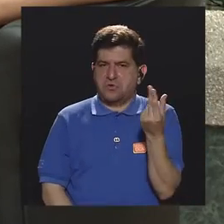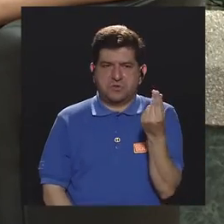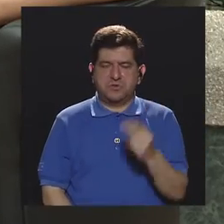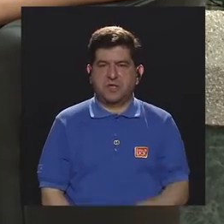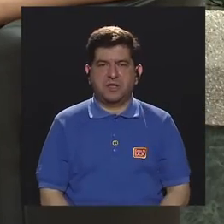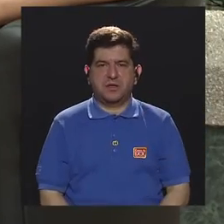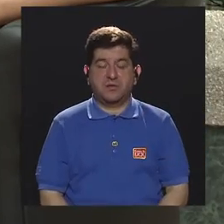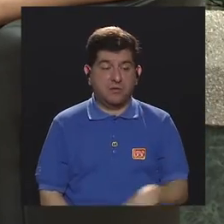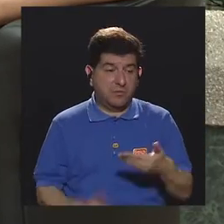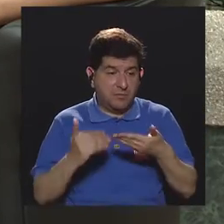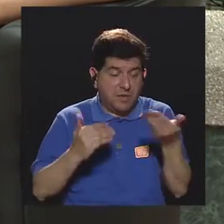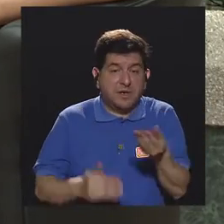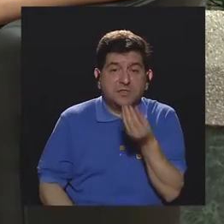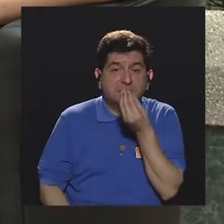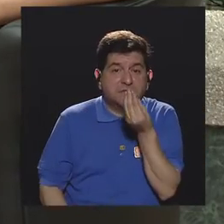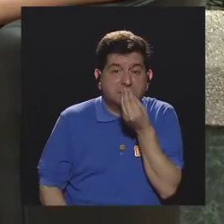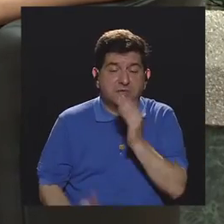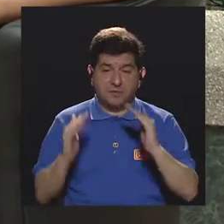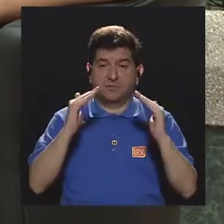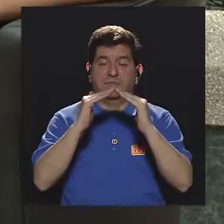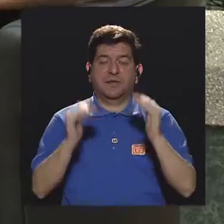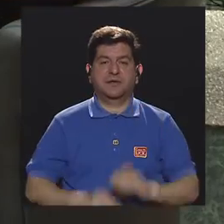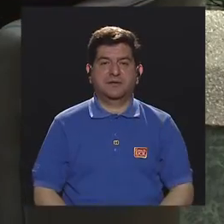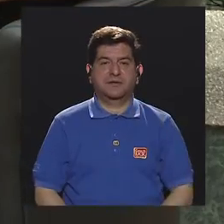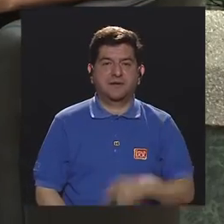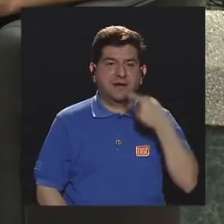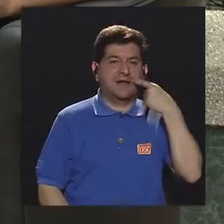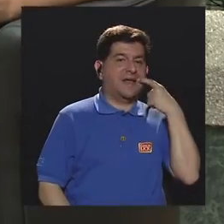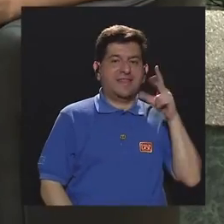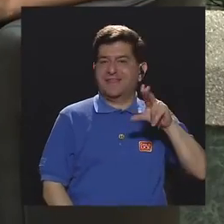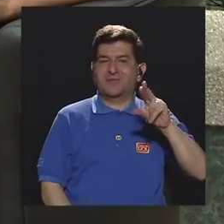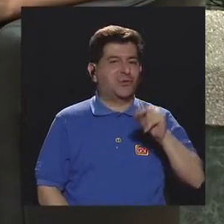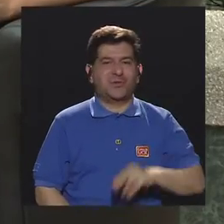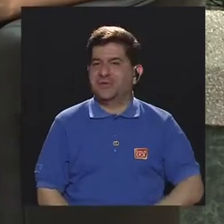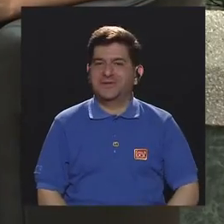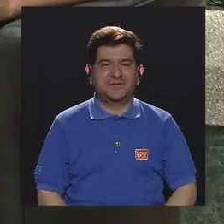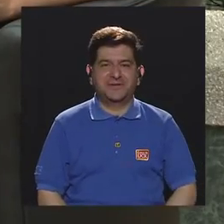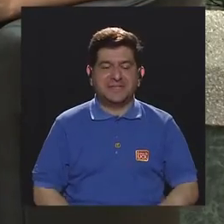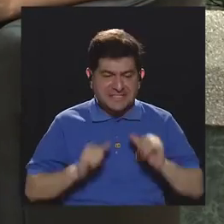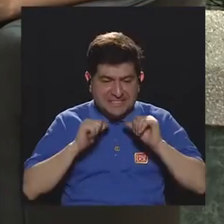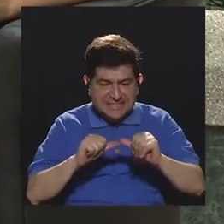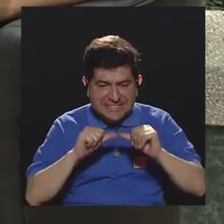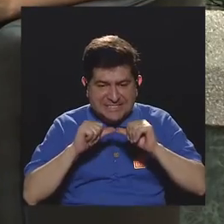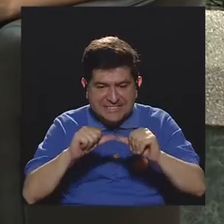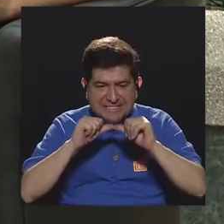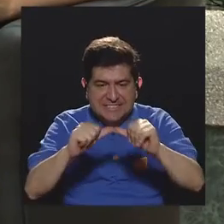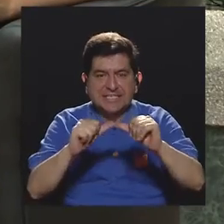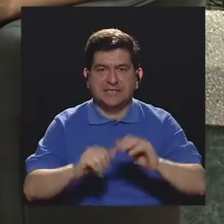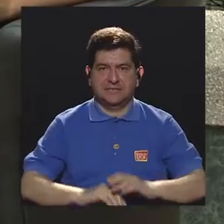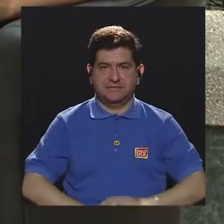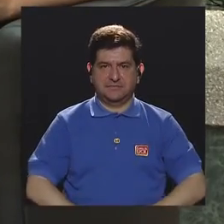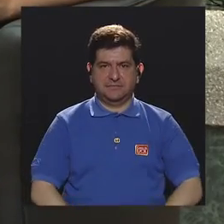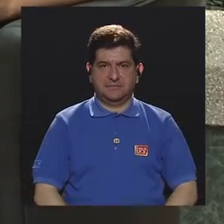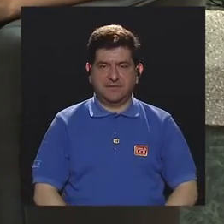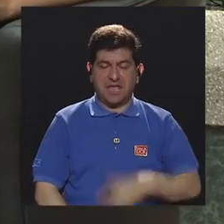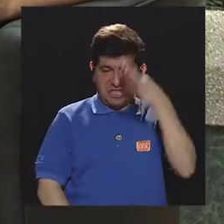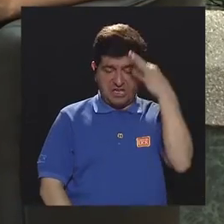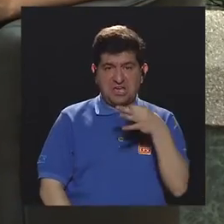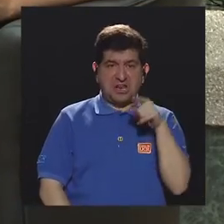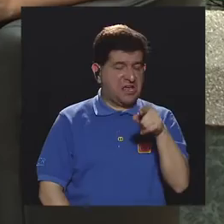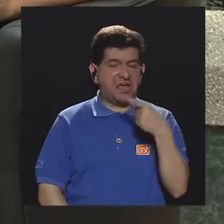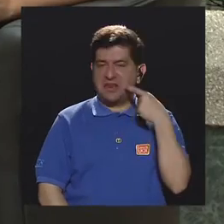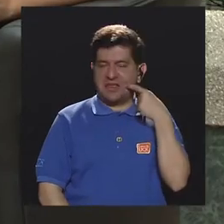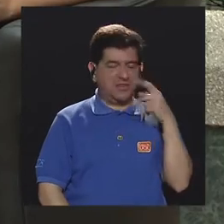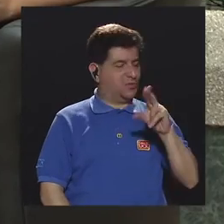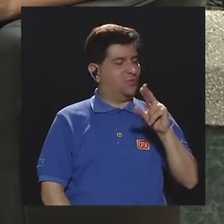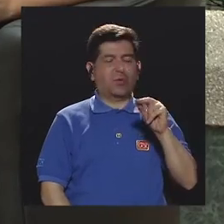plata para el diario de mi casa, etc. El adicto no, el adicto sigue para abajo. ¿Por qué cree que no